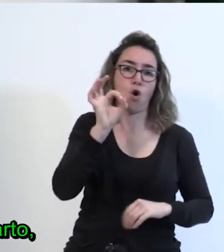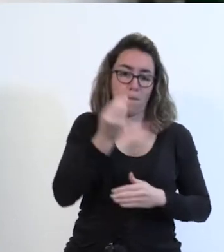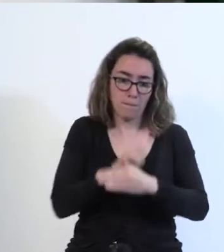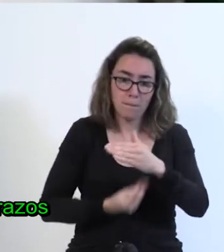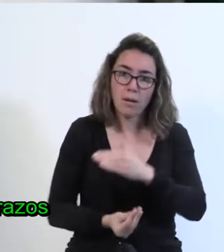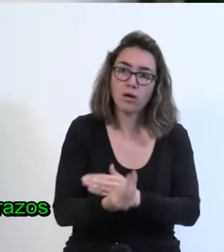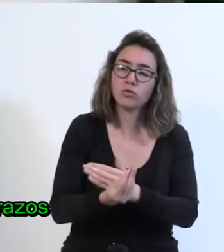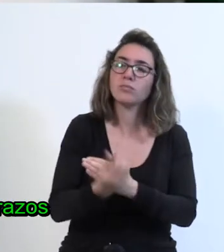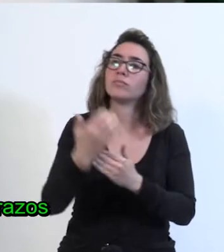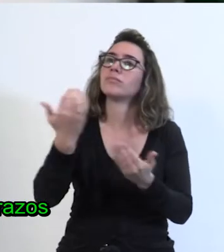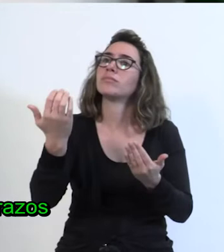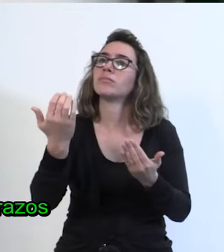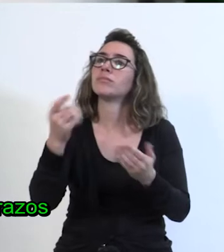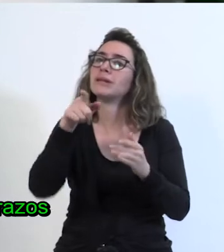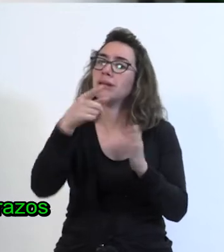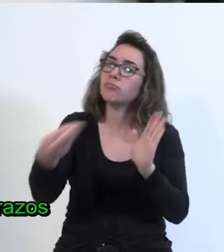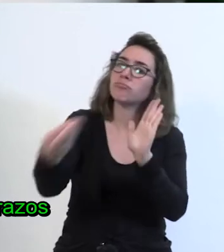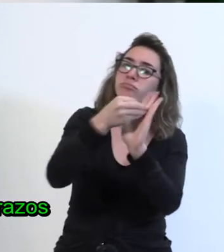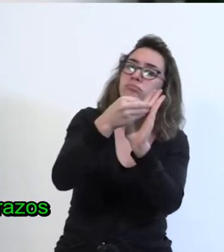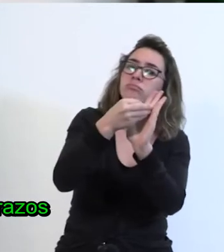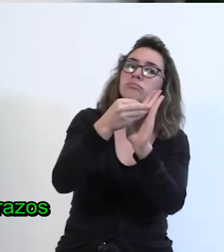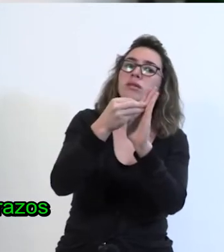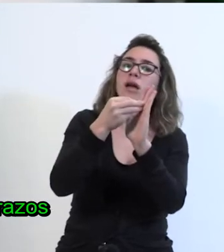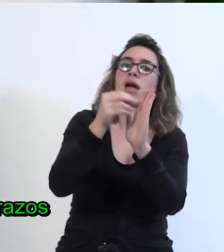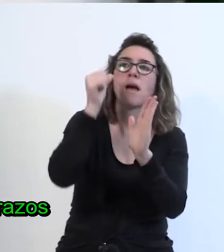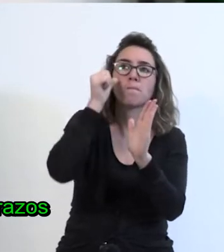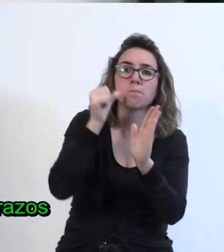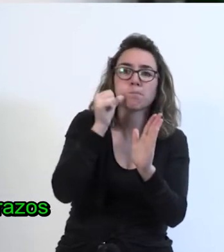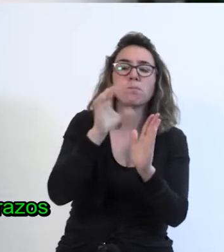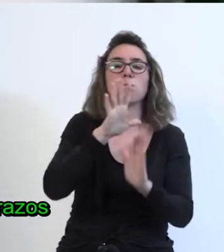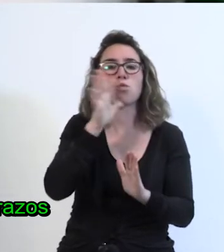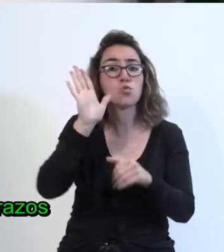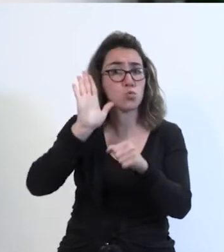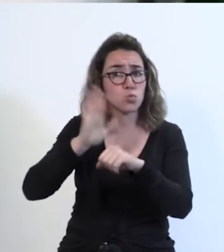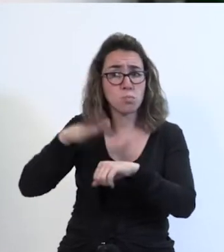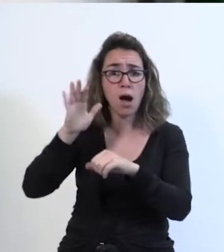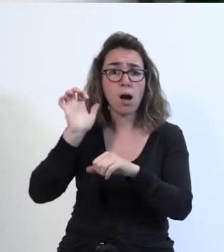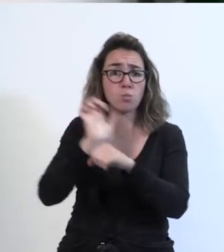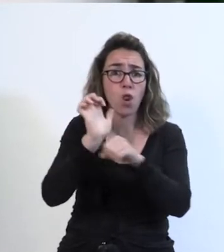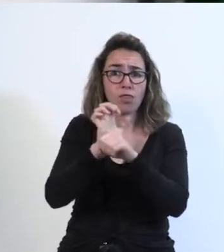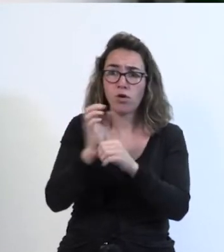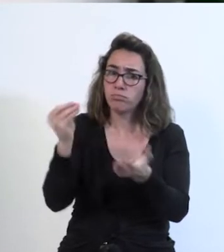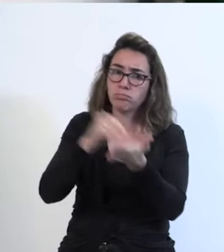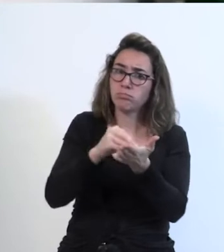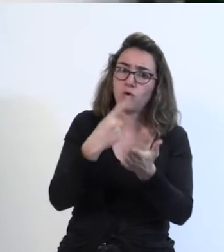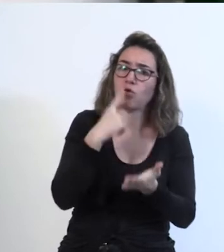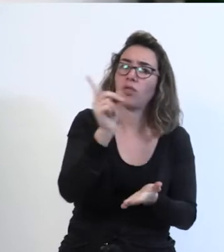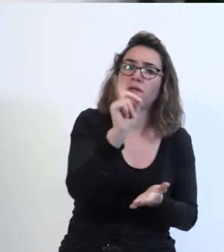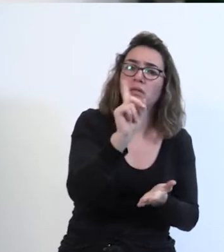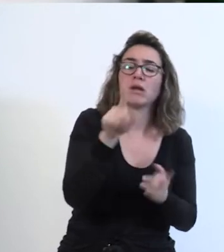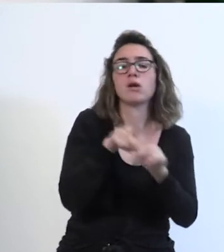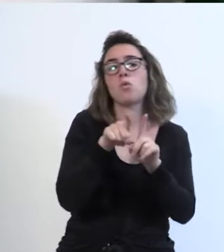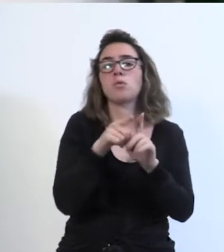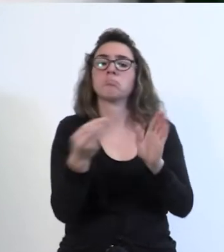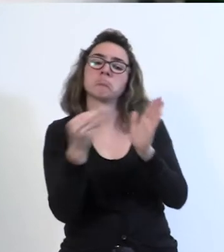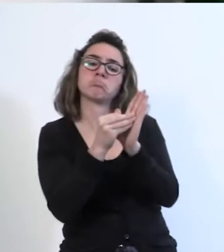parto, no aparecen registrados como embarazos producto de violaciones, sino como nuevos